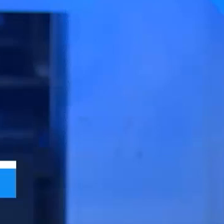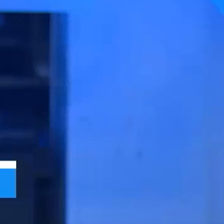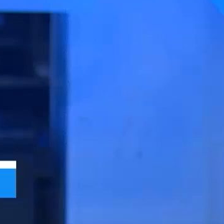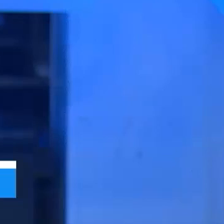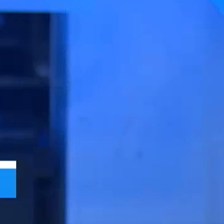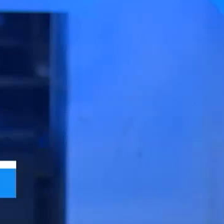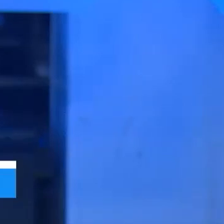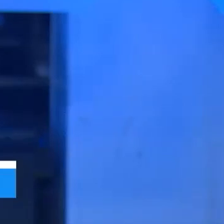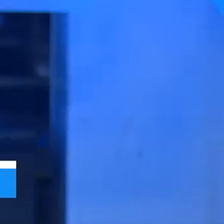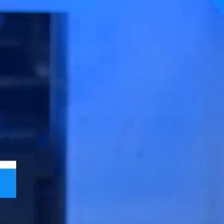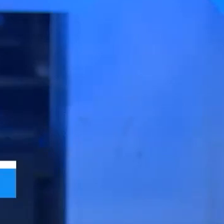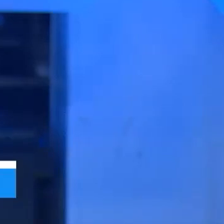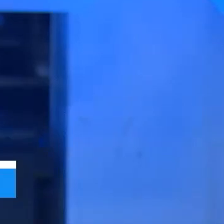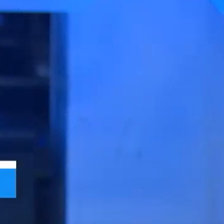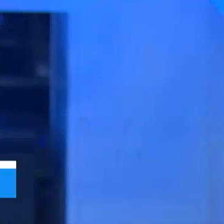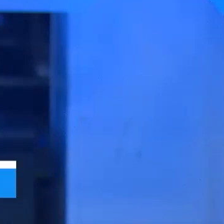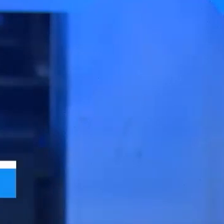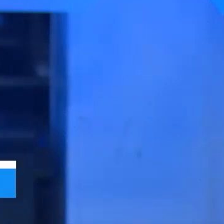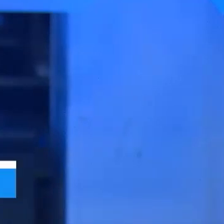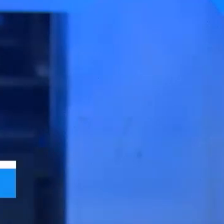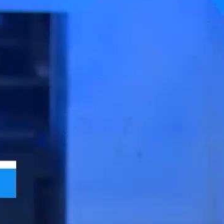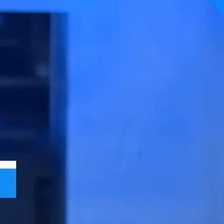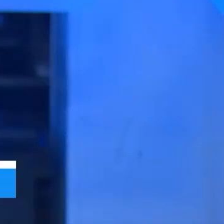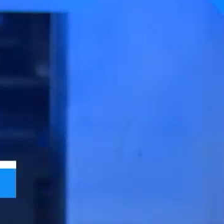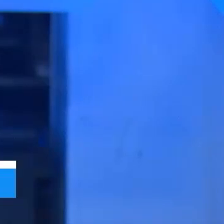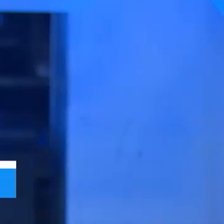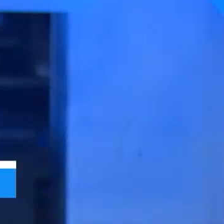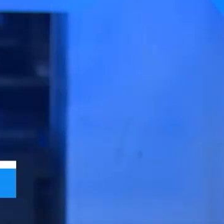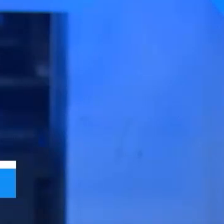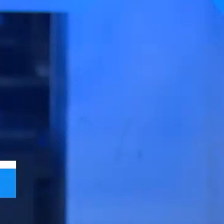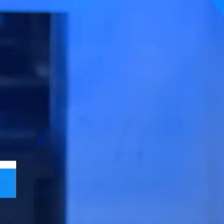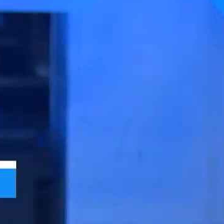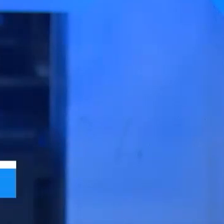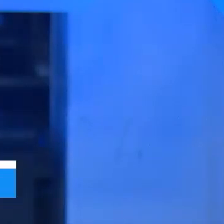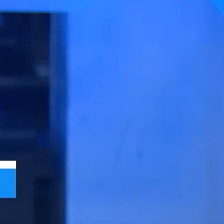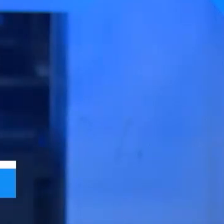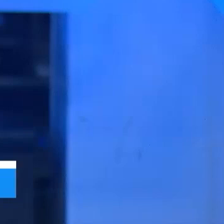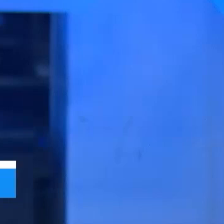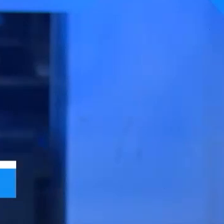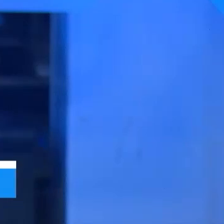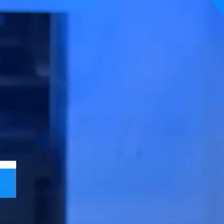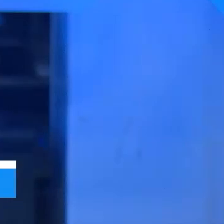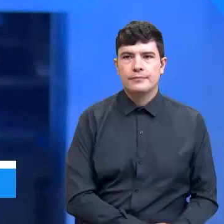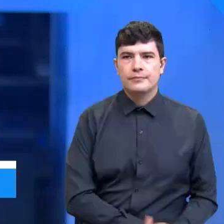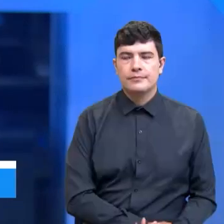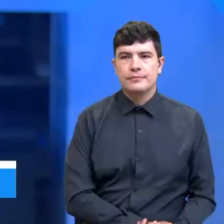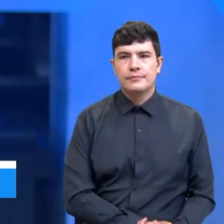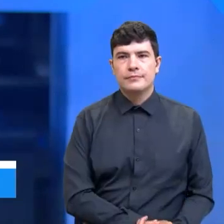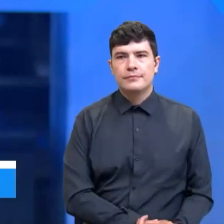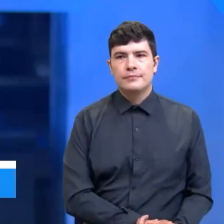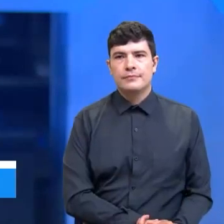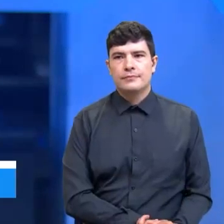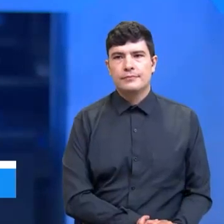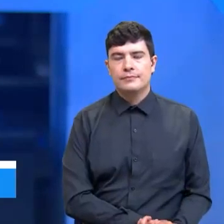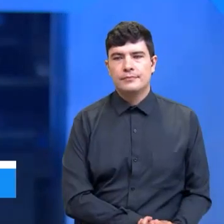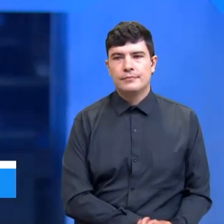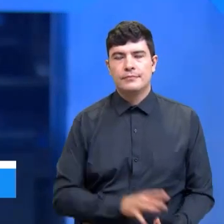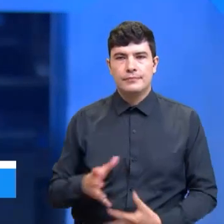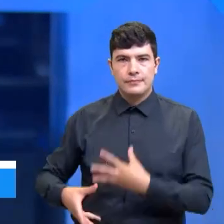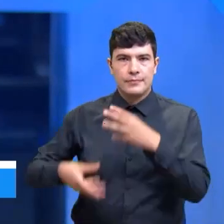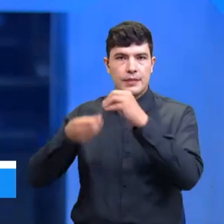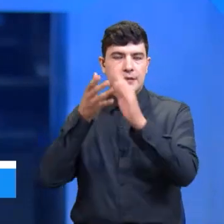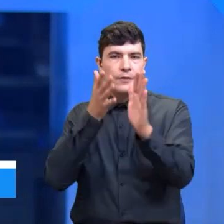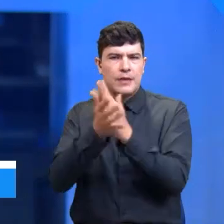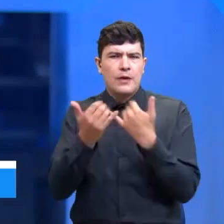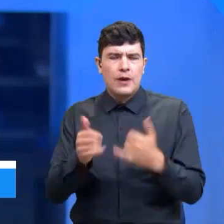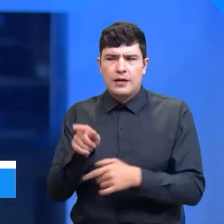contacto a esta hora de la tarde con nuestro director Oscar Gerardo Hernández quien nos cuenta como marcha en la cifras de empleabilidad en Santander y